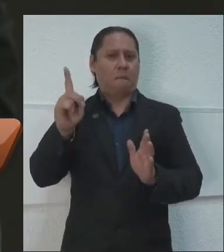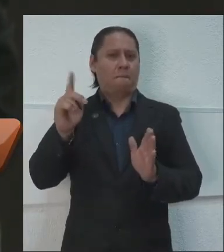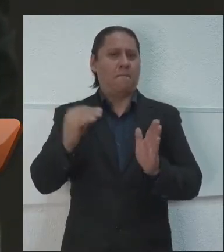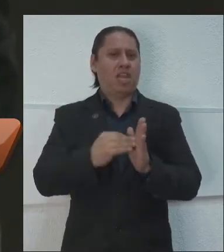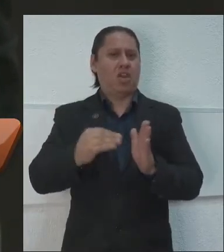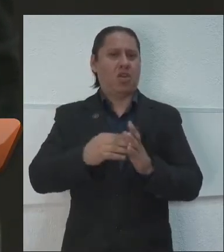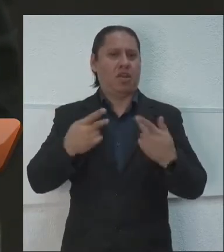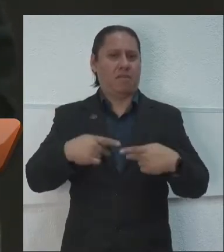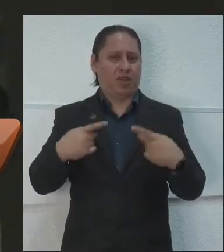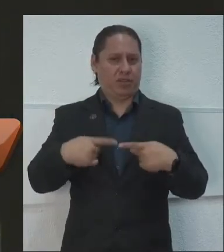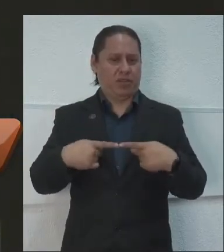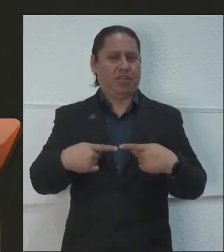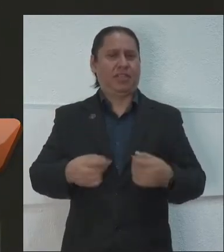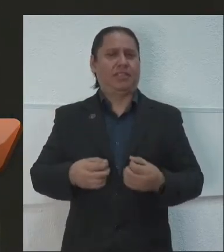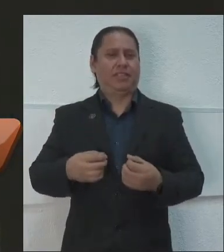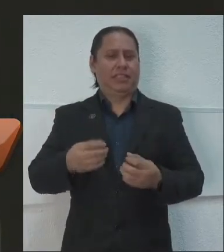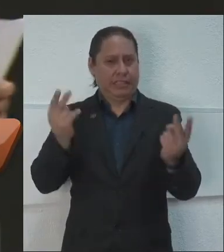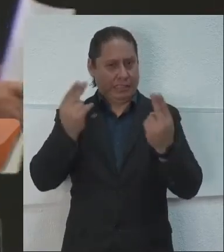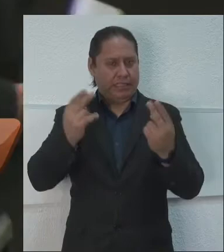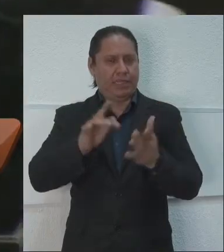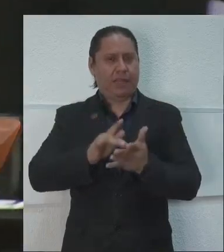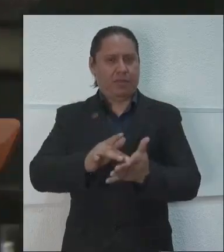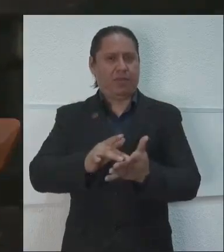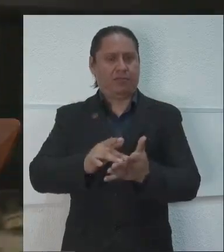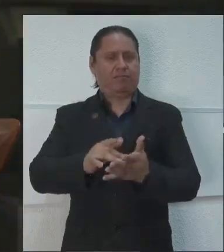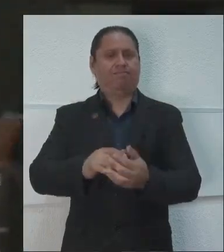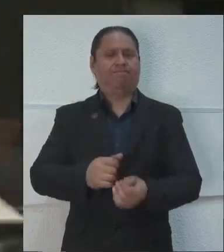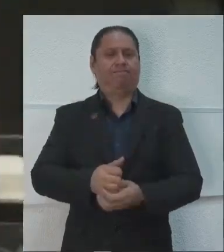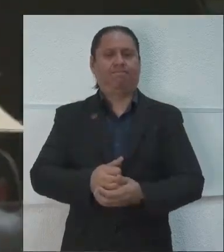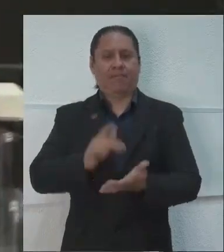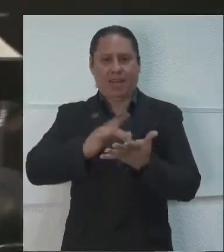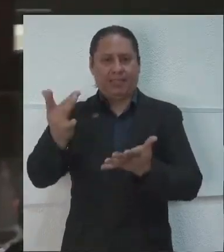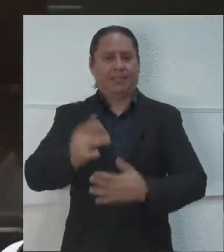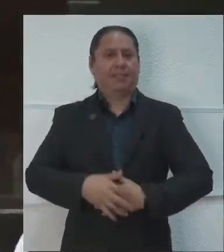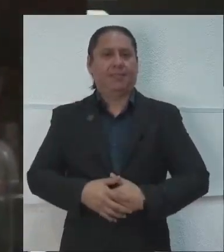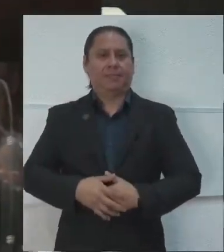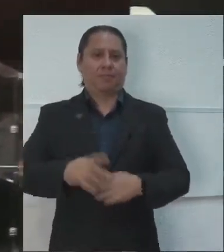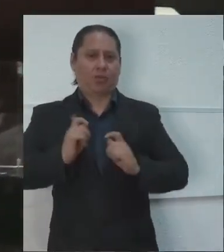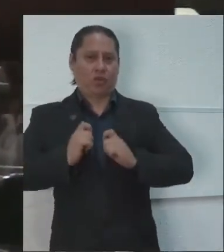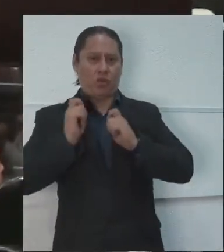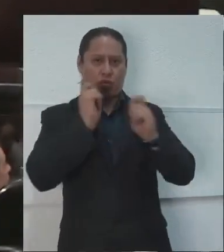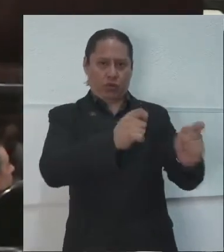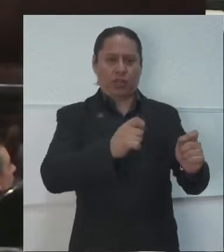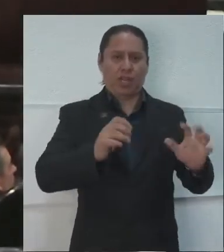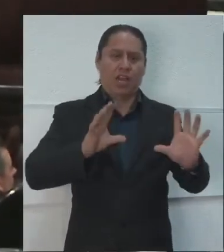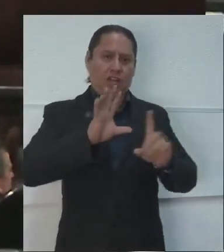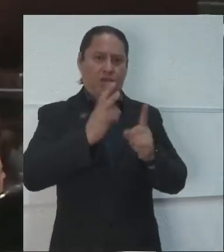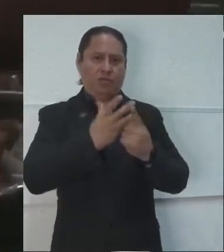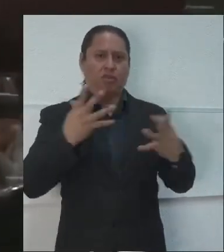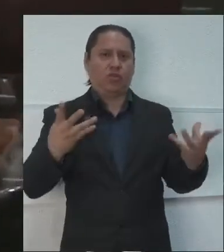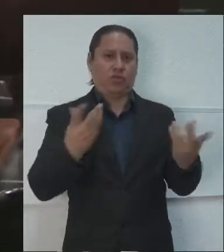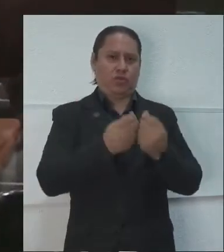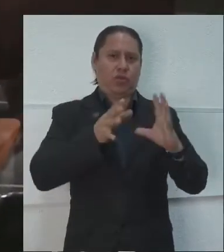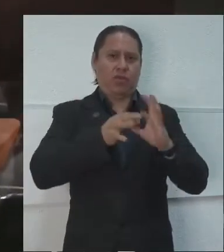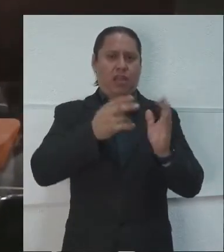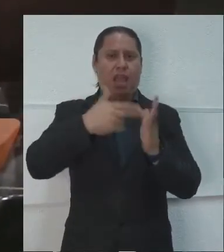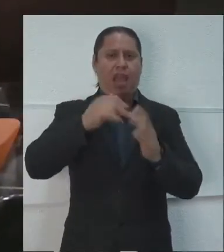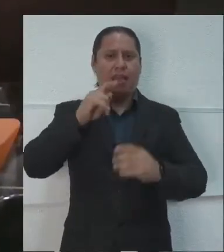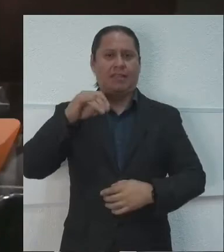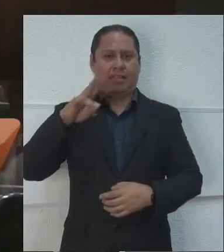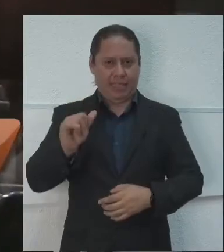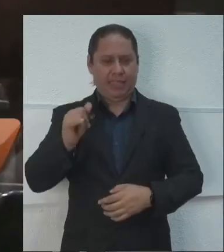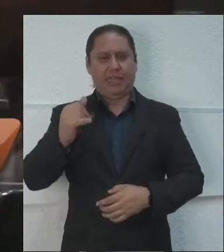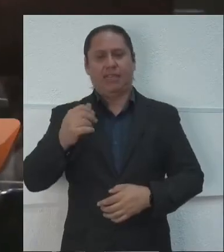familias chiapanecas. ¿Es cuánto, presidenta? Túrnese a las Comisiones Unidas de Agricultura, de Hacienda y del